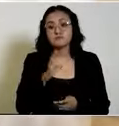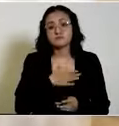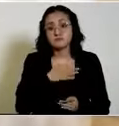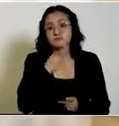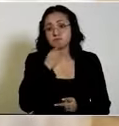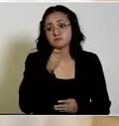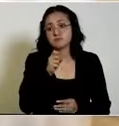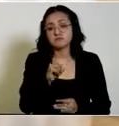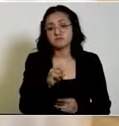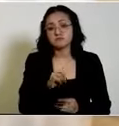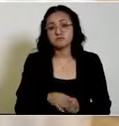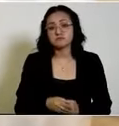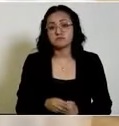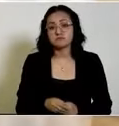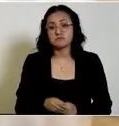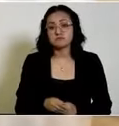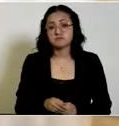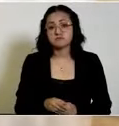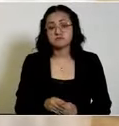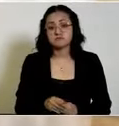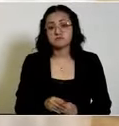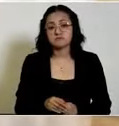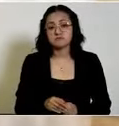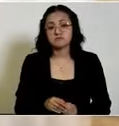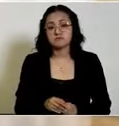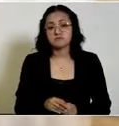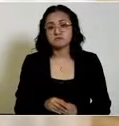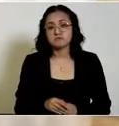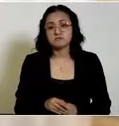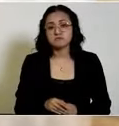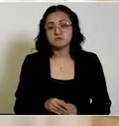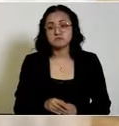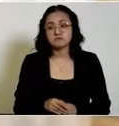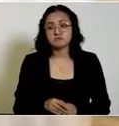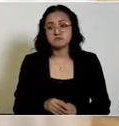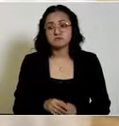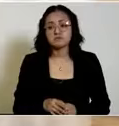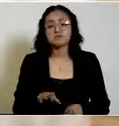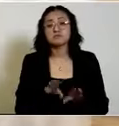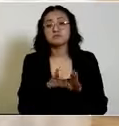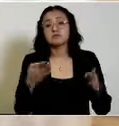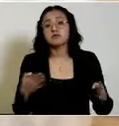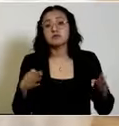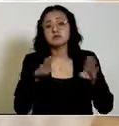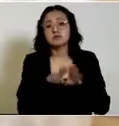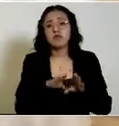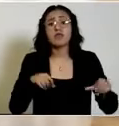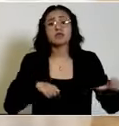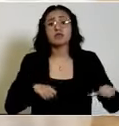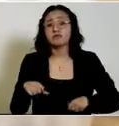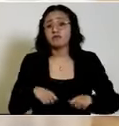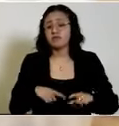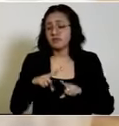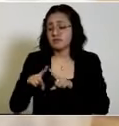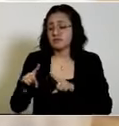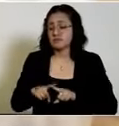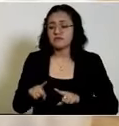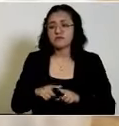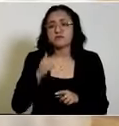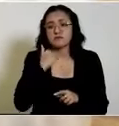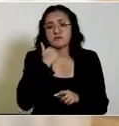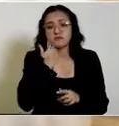que esta visión del cierre de actividades la